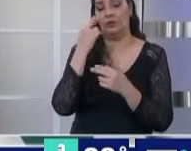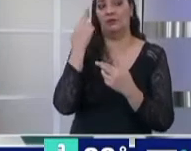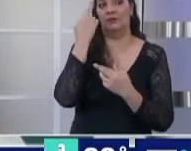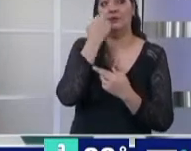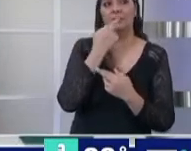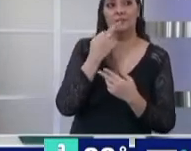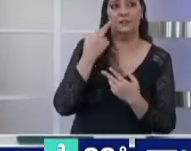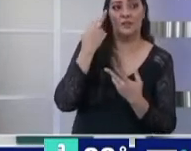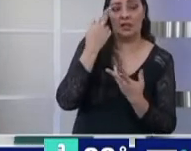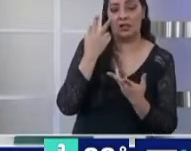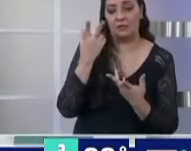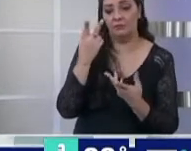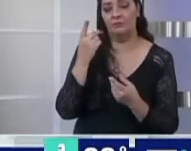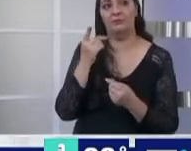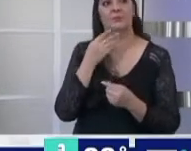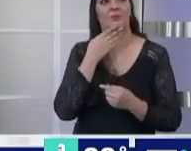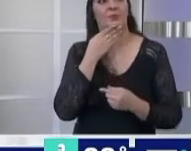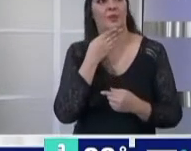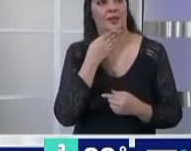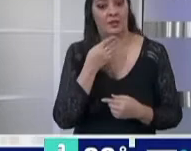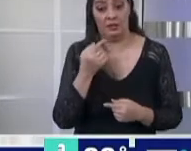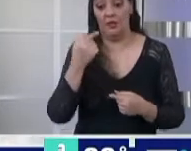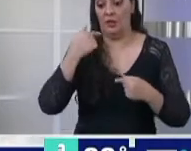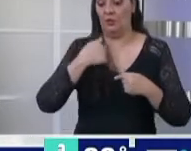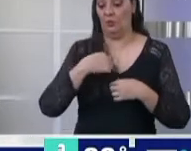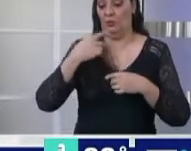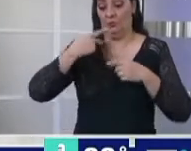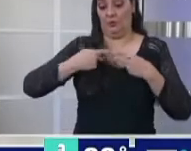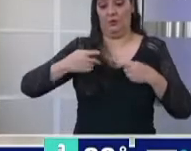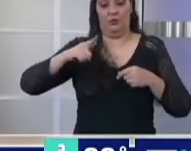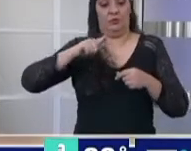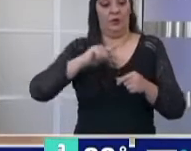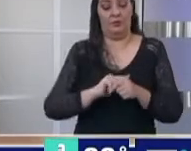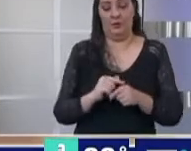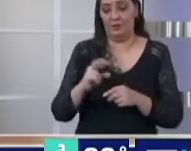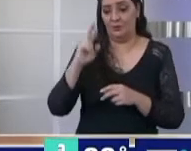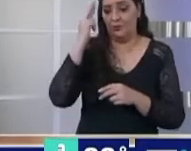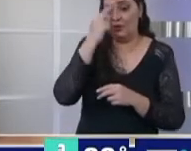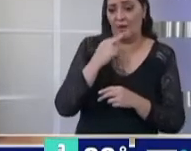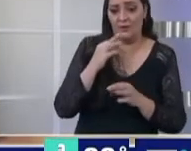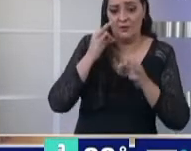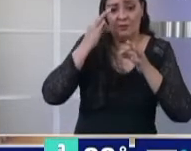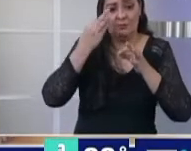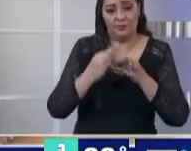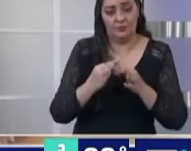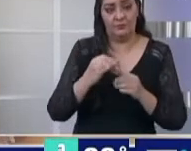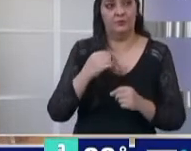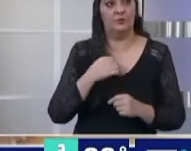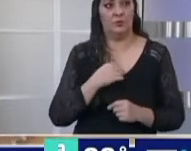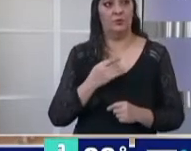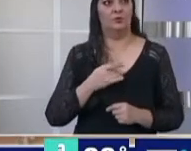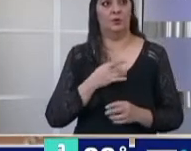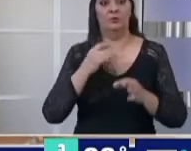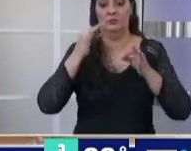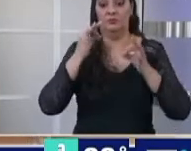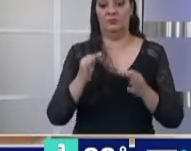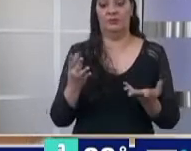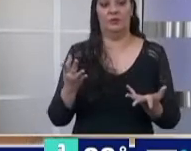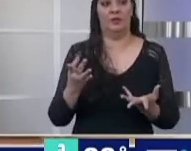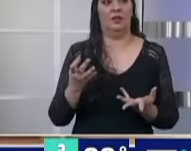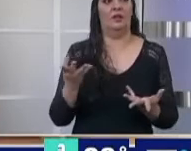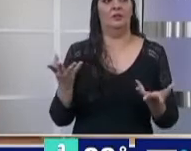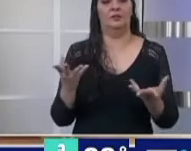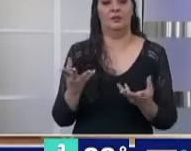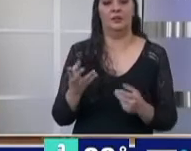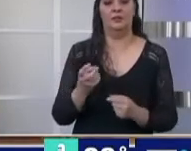Un servidor yo voy, a mí me gusta supervisar todo lo que hace mi equipo y estoy convencido que tiene que estar así uno al pendiente de